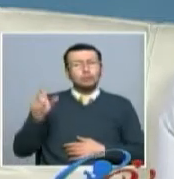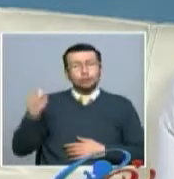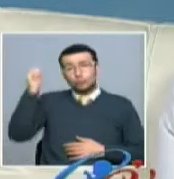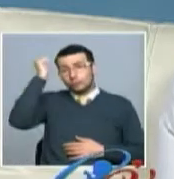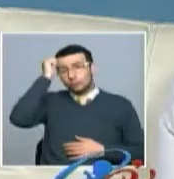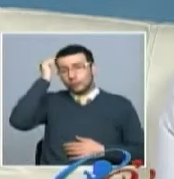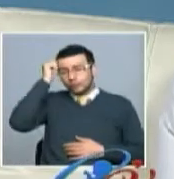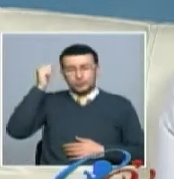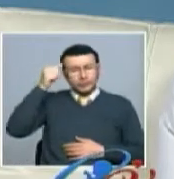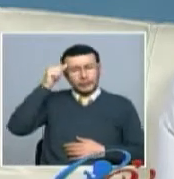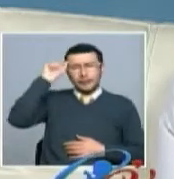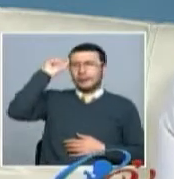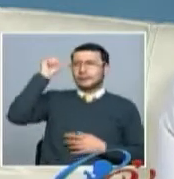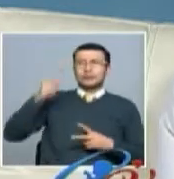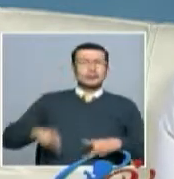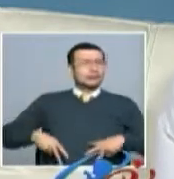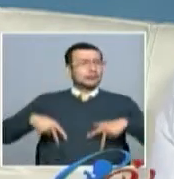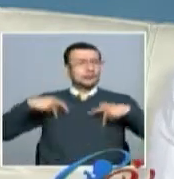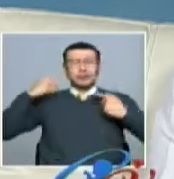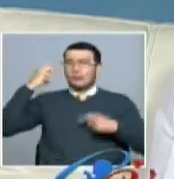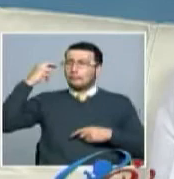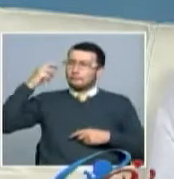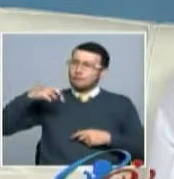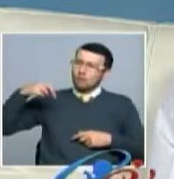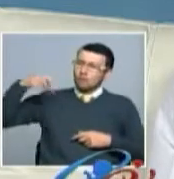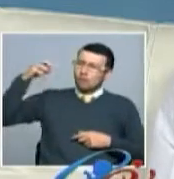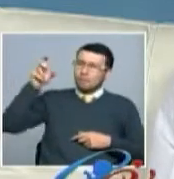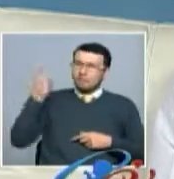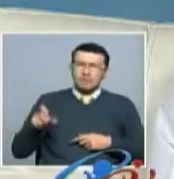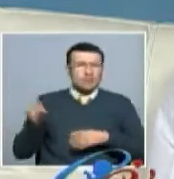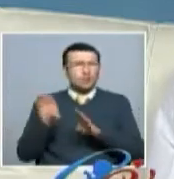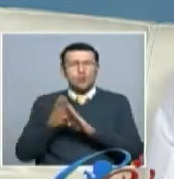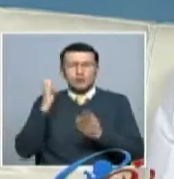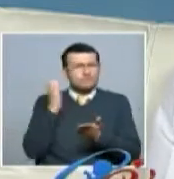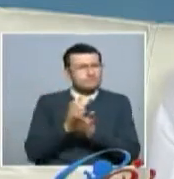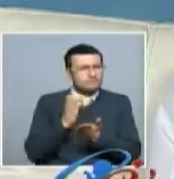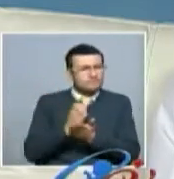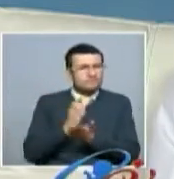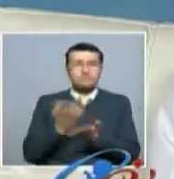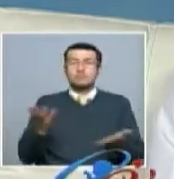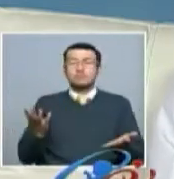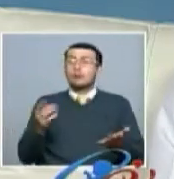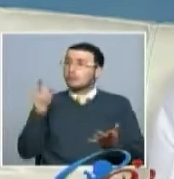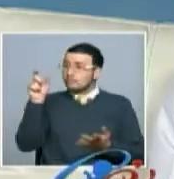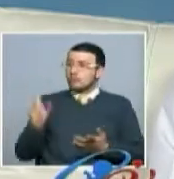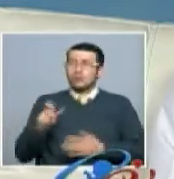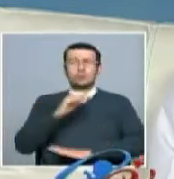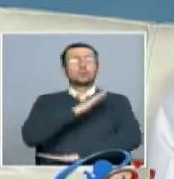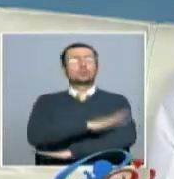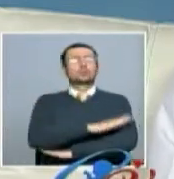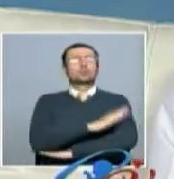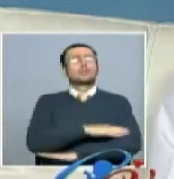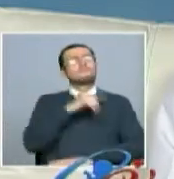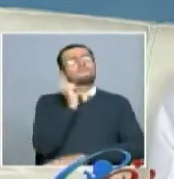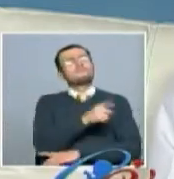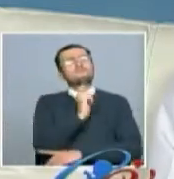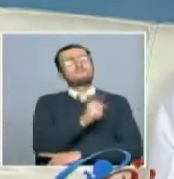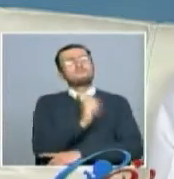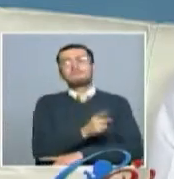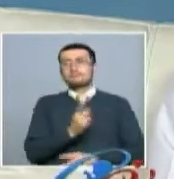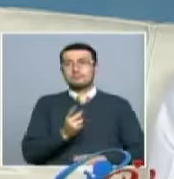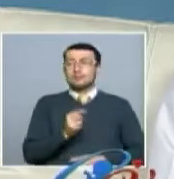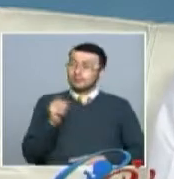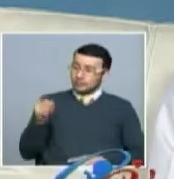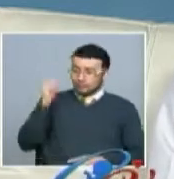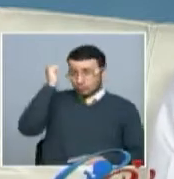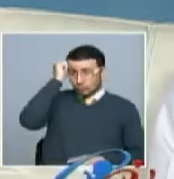recordamos durante toda la vida profesional porque fue el profesor exigente, fue el profesor que tenía disciplina, fue el profesor